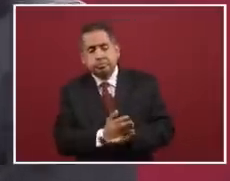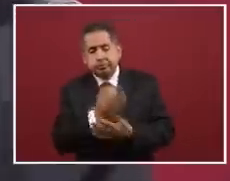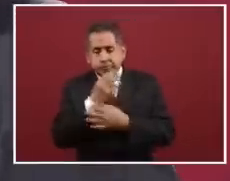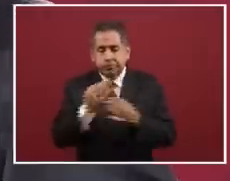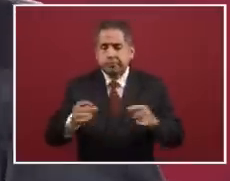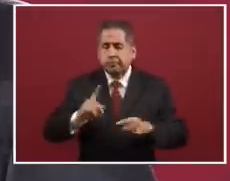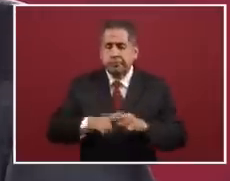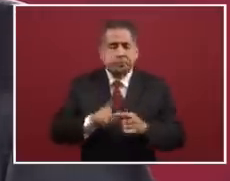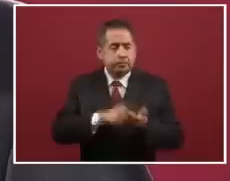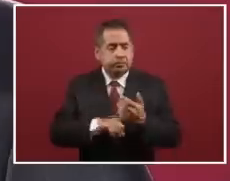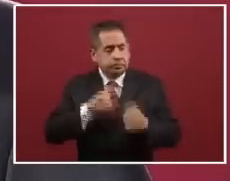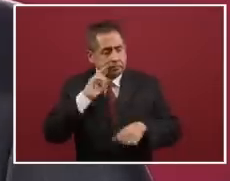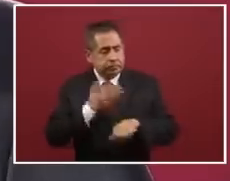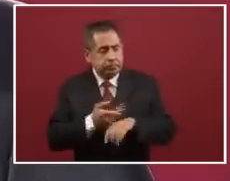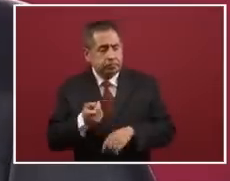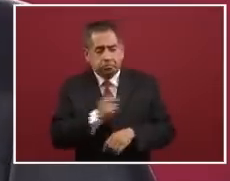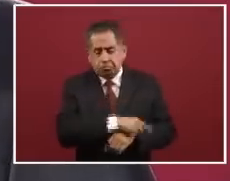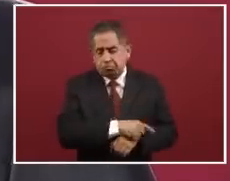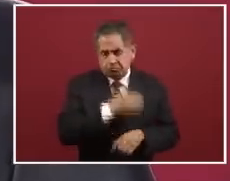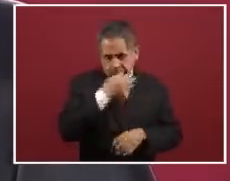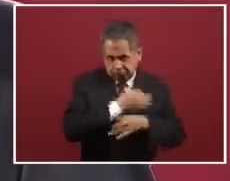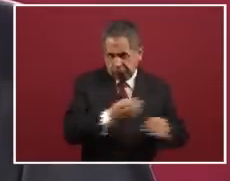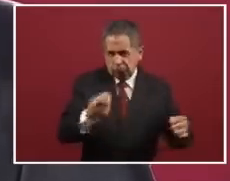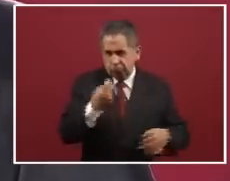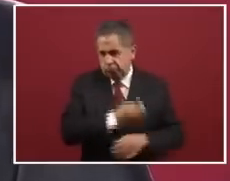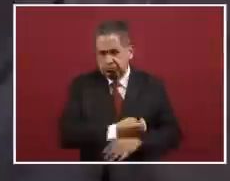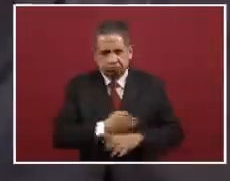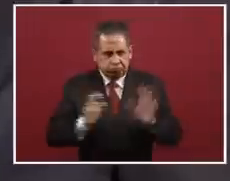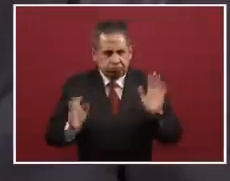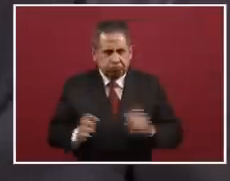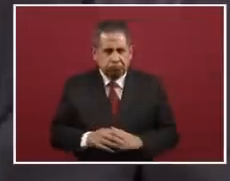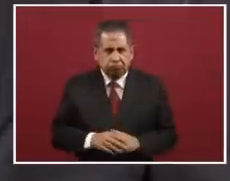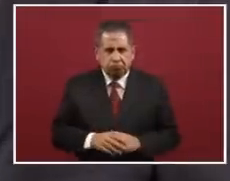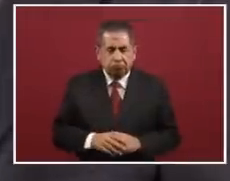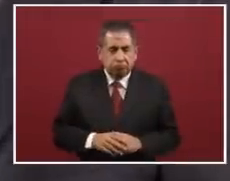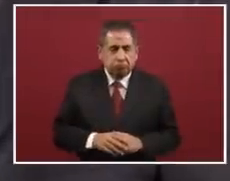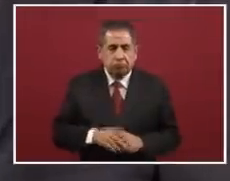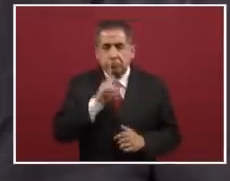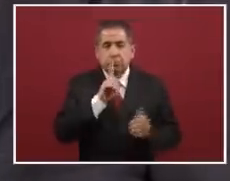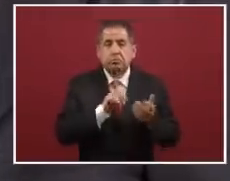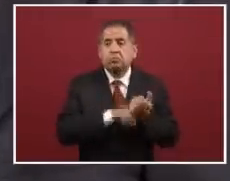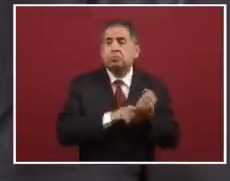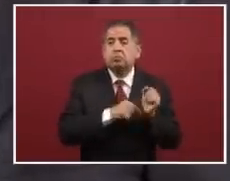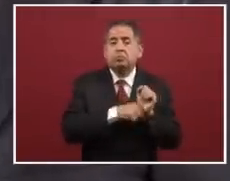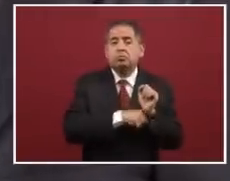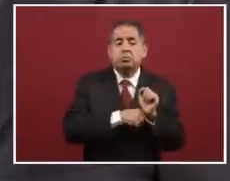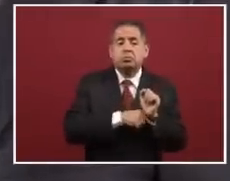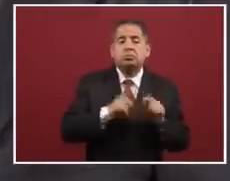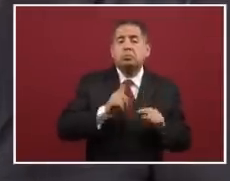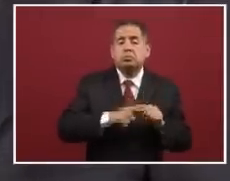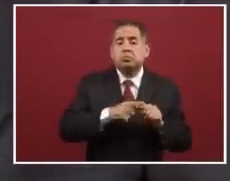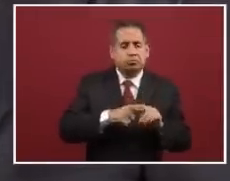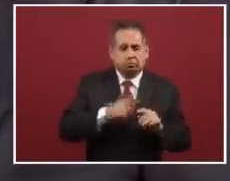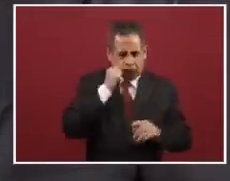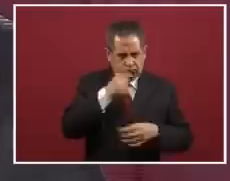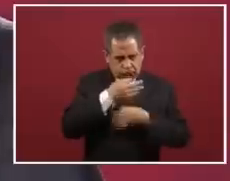quiénes son los responsables. O sea, no iban a quedar en el anonimato.